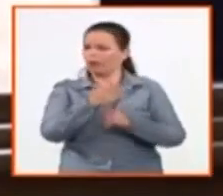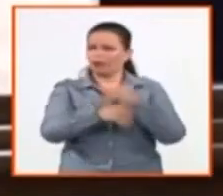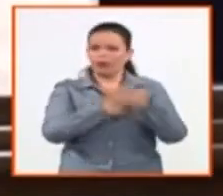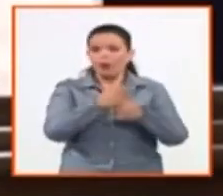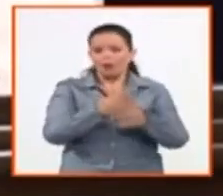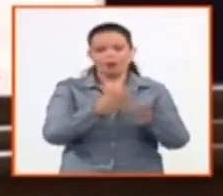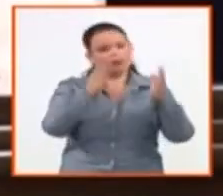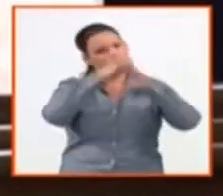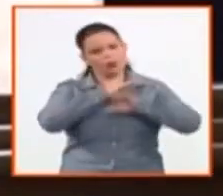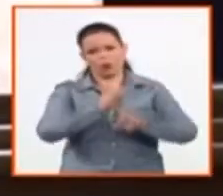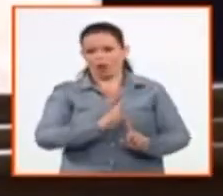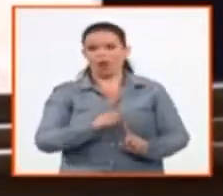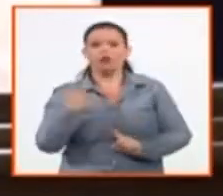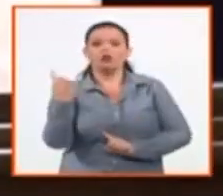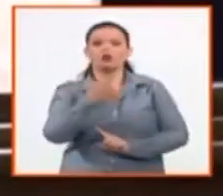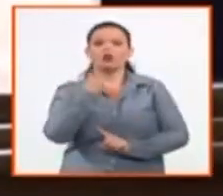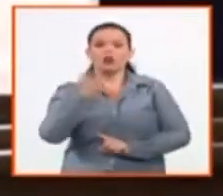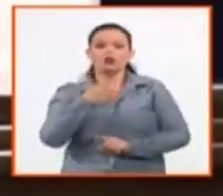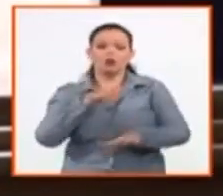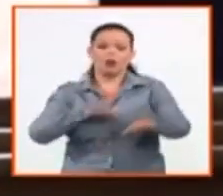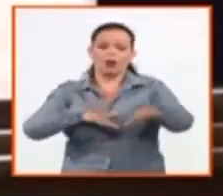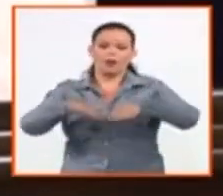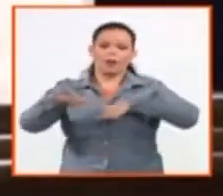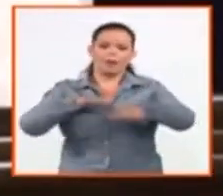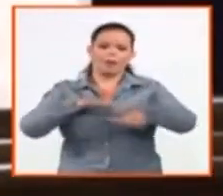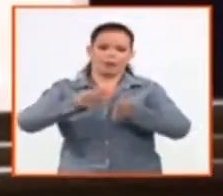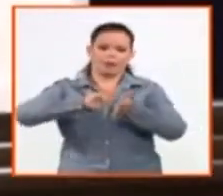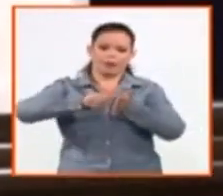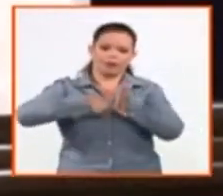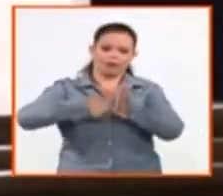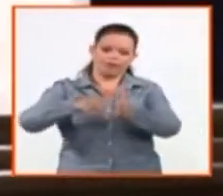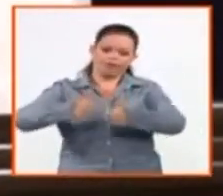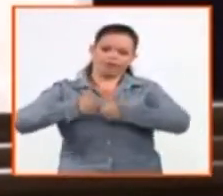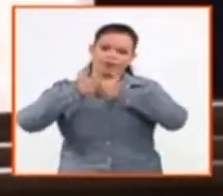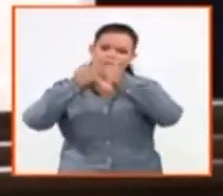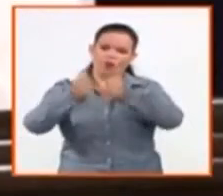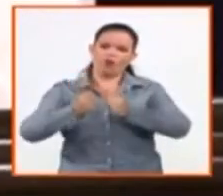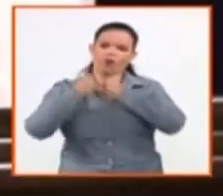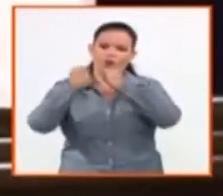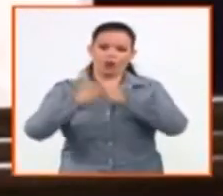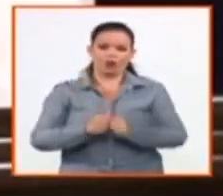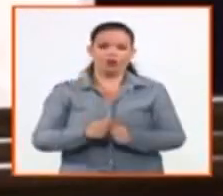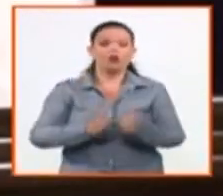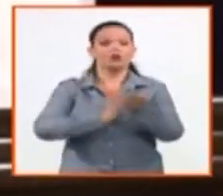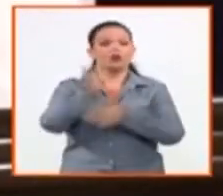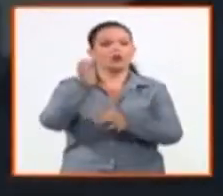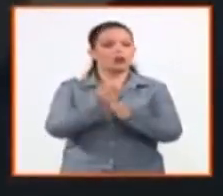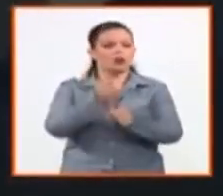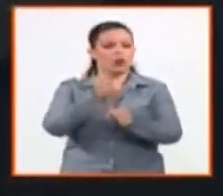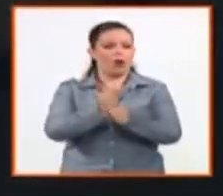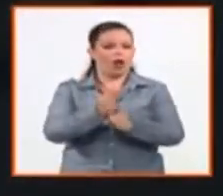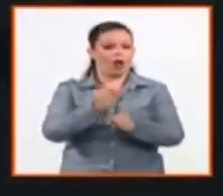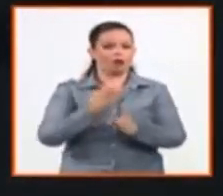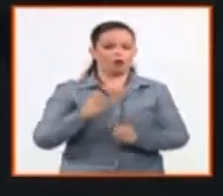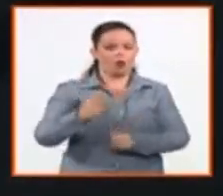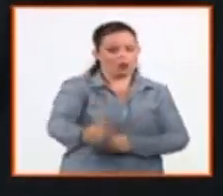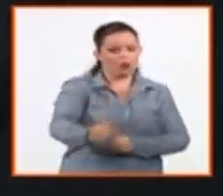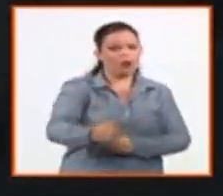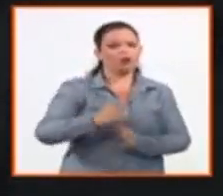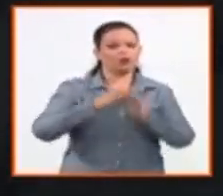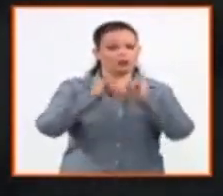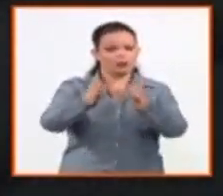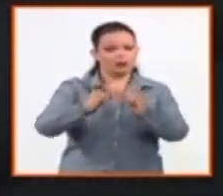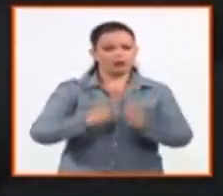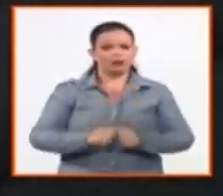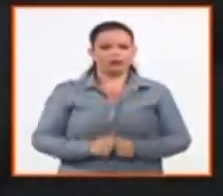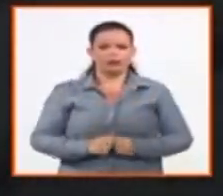sistema islámico fuerte y estable. En estos momentos estamos haciendo trabajo técnico que, si Dios quiere, anunciaremos pronto. Aprovechando la relación de Qatar